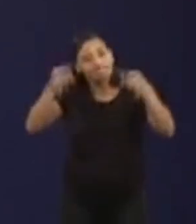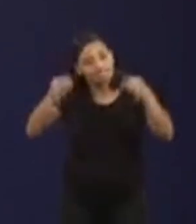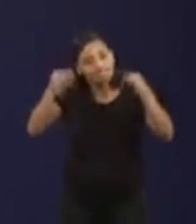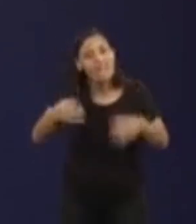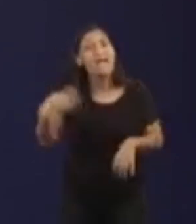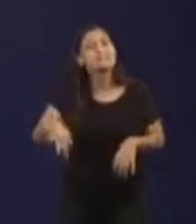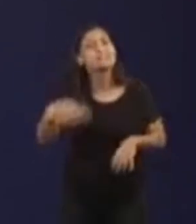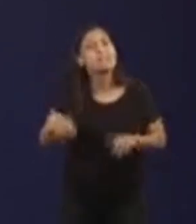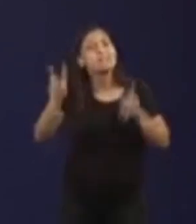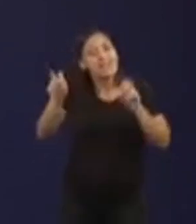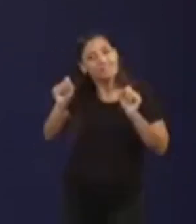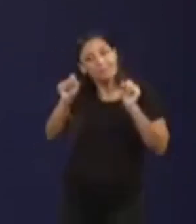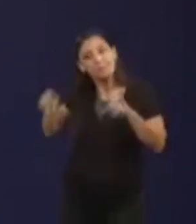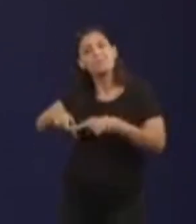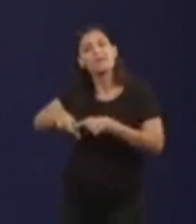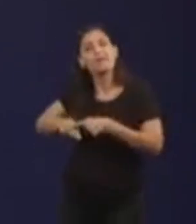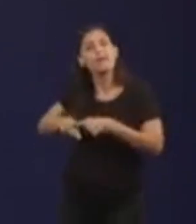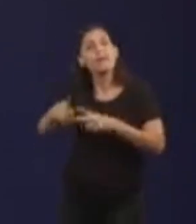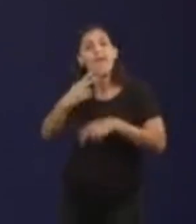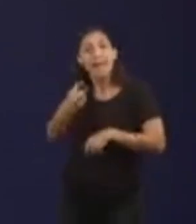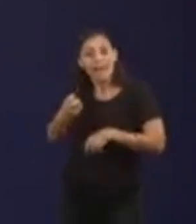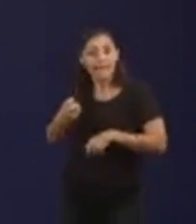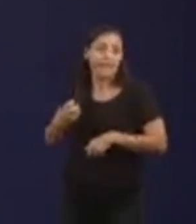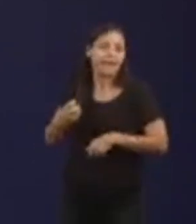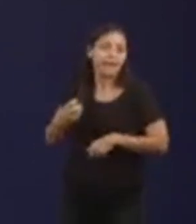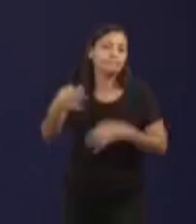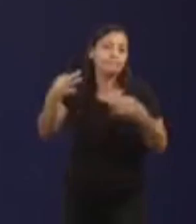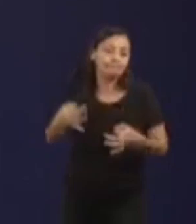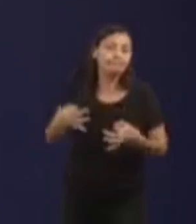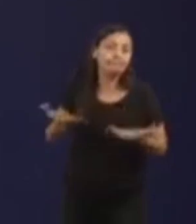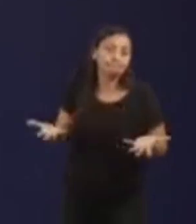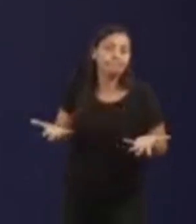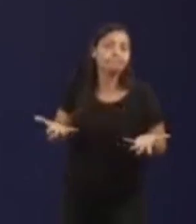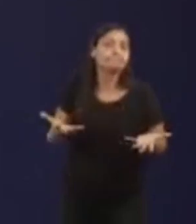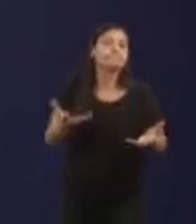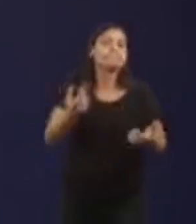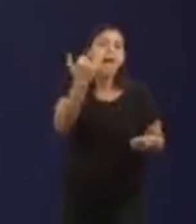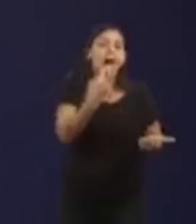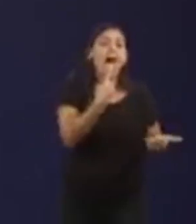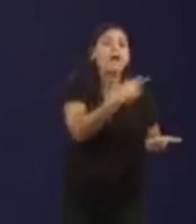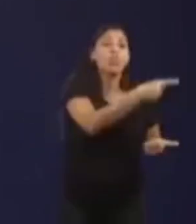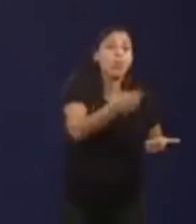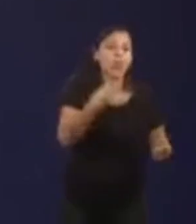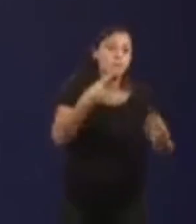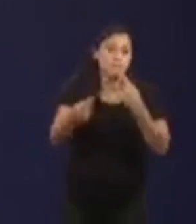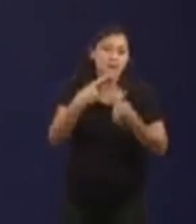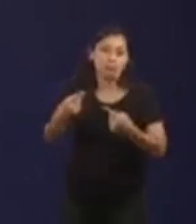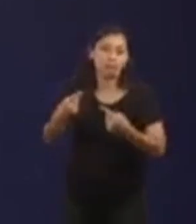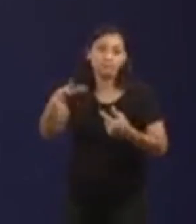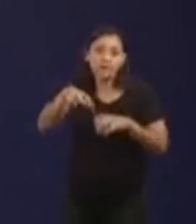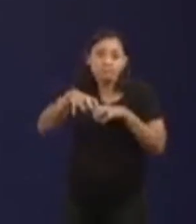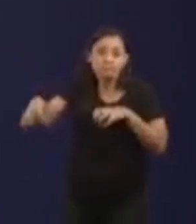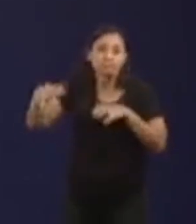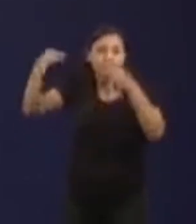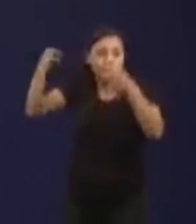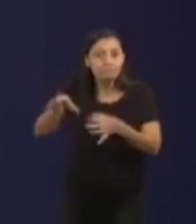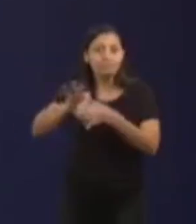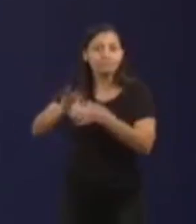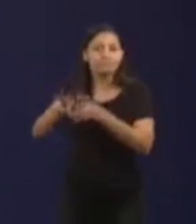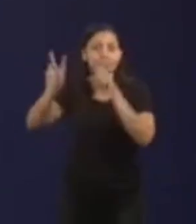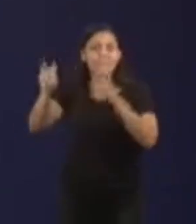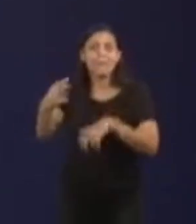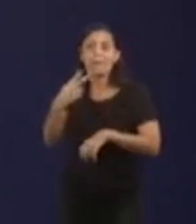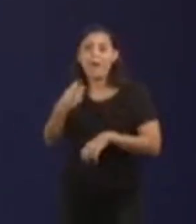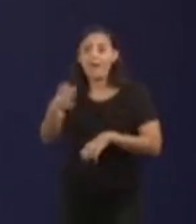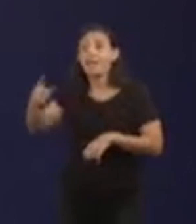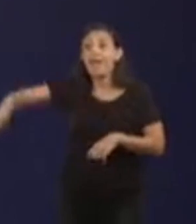área energía los efectivamente evacuen sus dudas en el área correspondiente que les van a poder dar